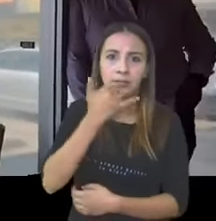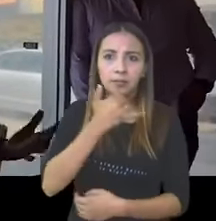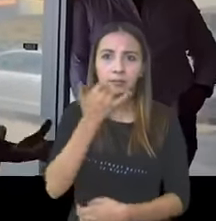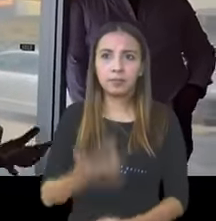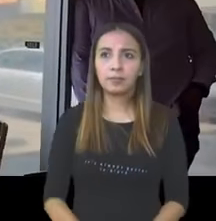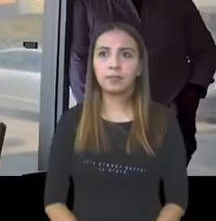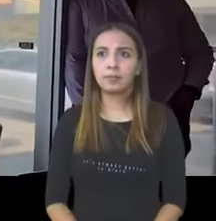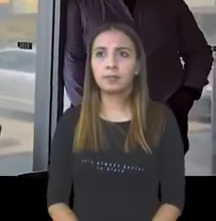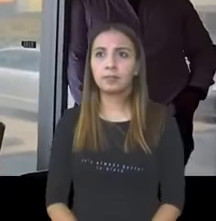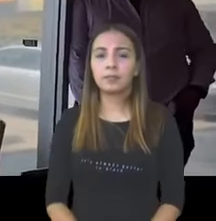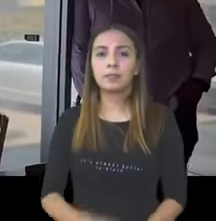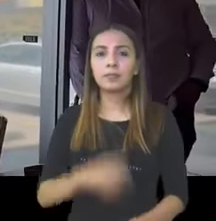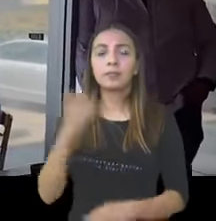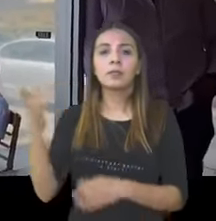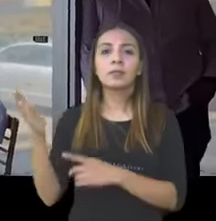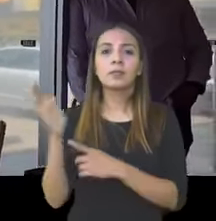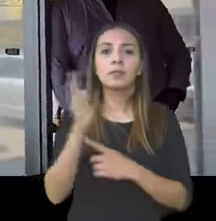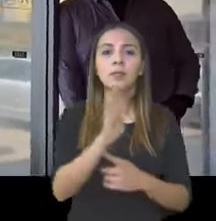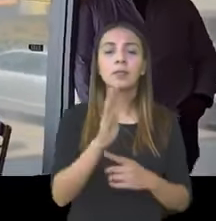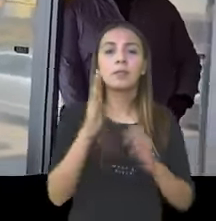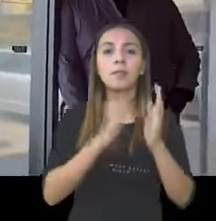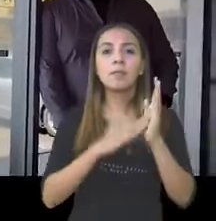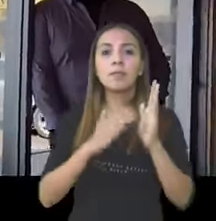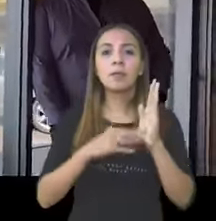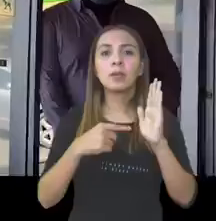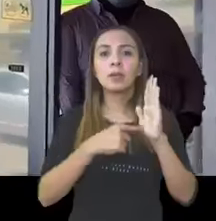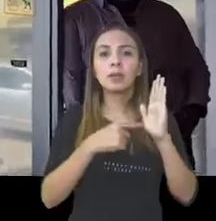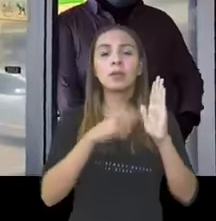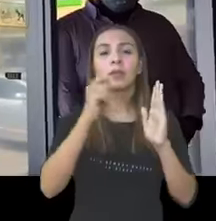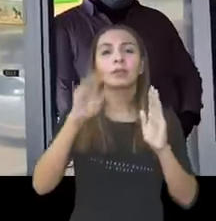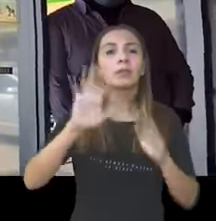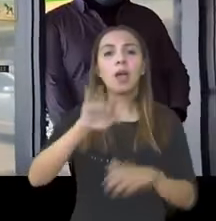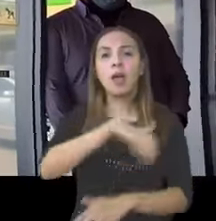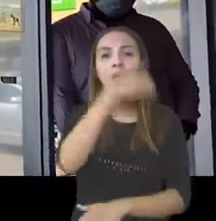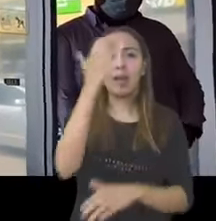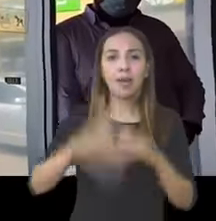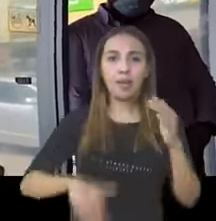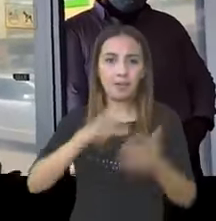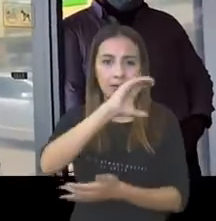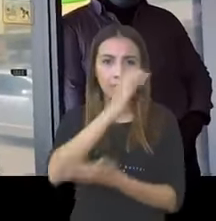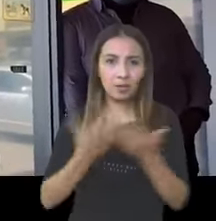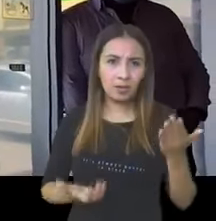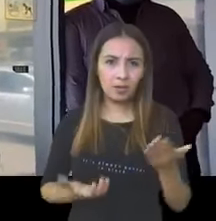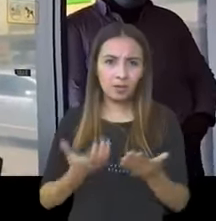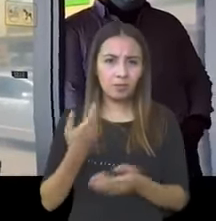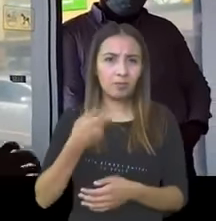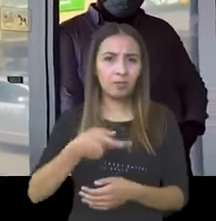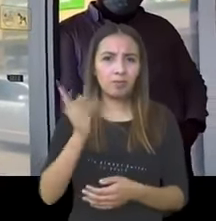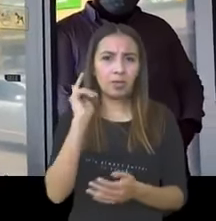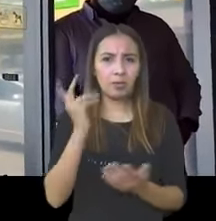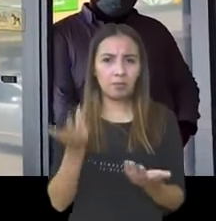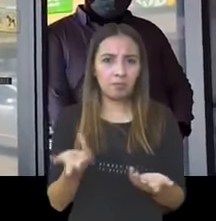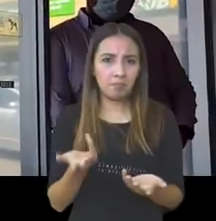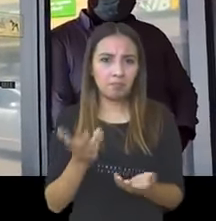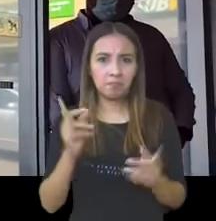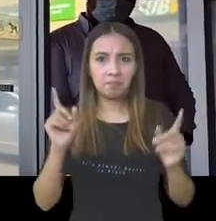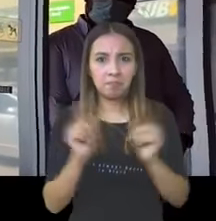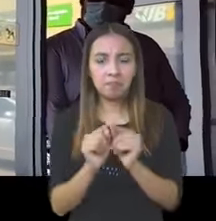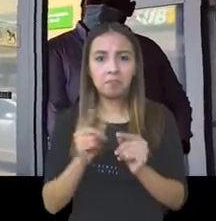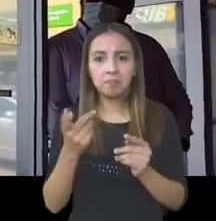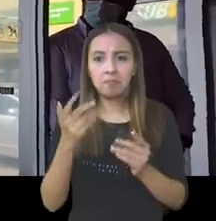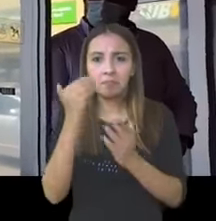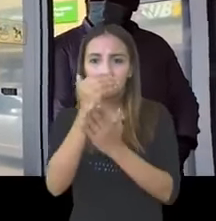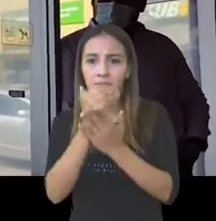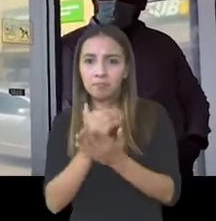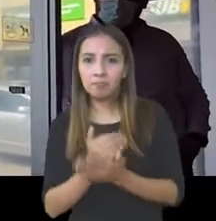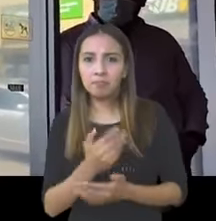presenta con una hoja diciendo que es la rescisión del contrato, pero jamás nos lo muestra. Lo trae en mano, yo no sé qué era lo que trae en mano,